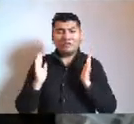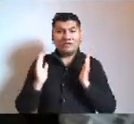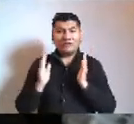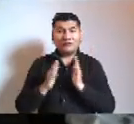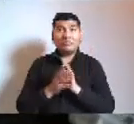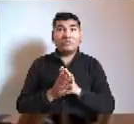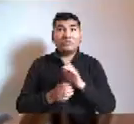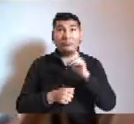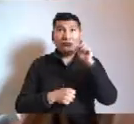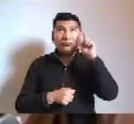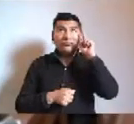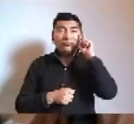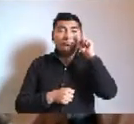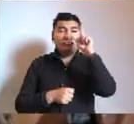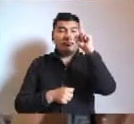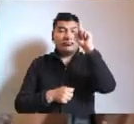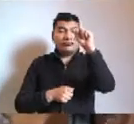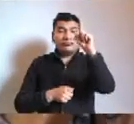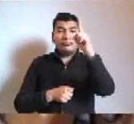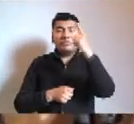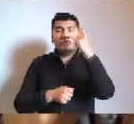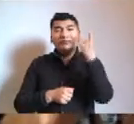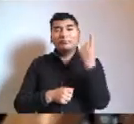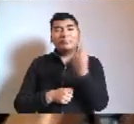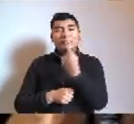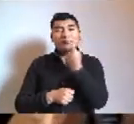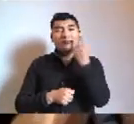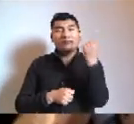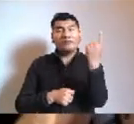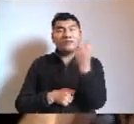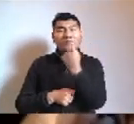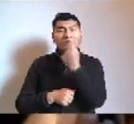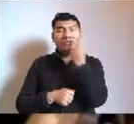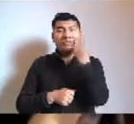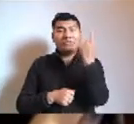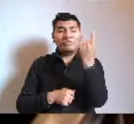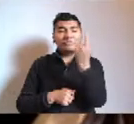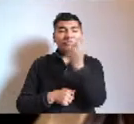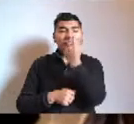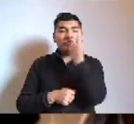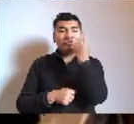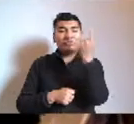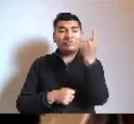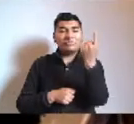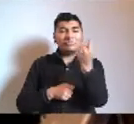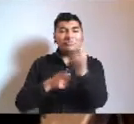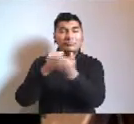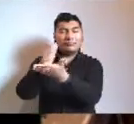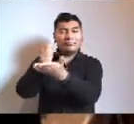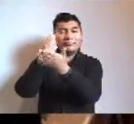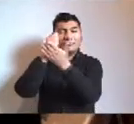mucho. Tú que siempre nos ayudas.